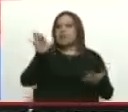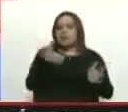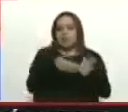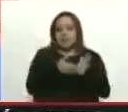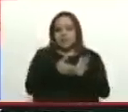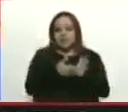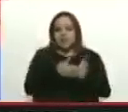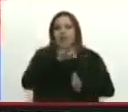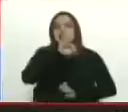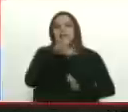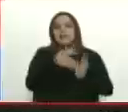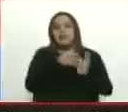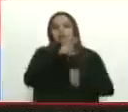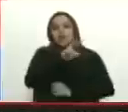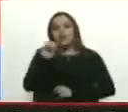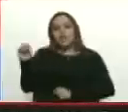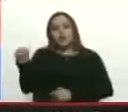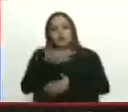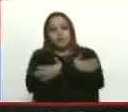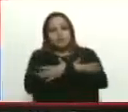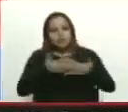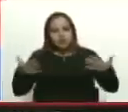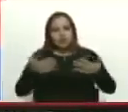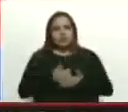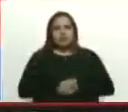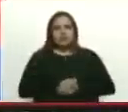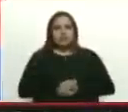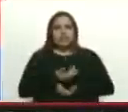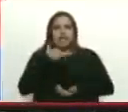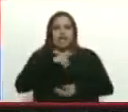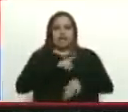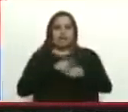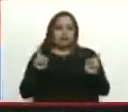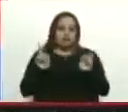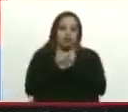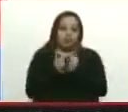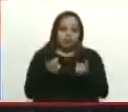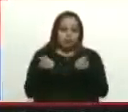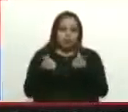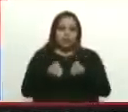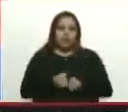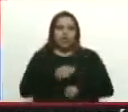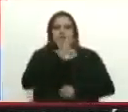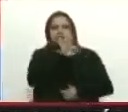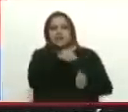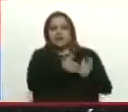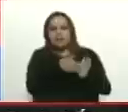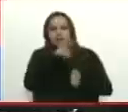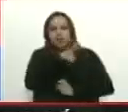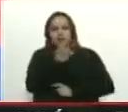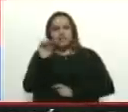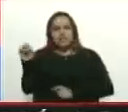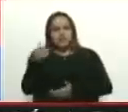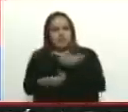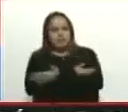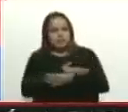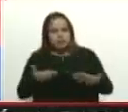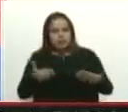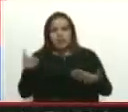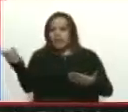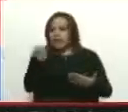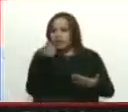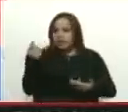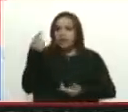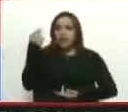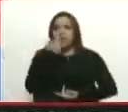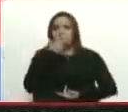Perdón, 3.200 millones. Perdóname, me está quedando corto. 3.200 millones que ellos se